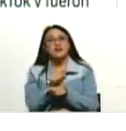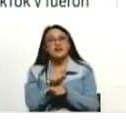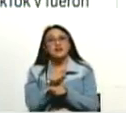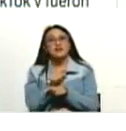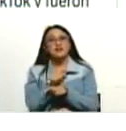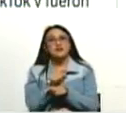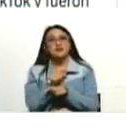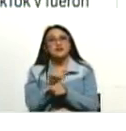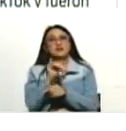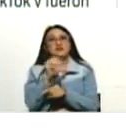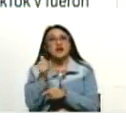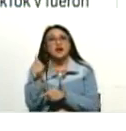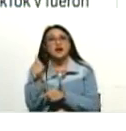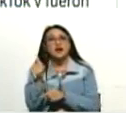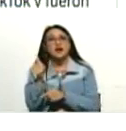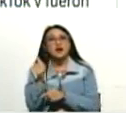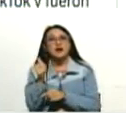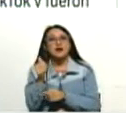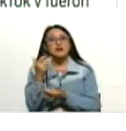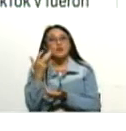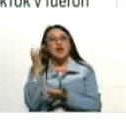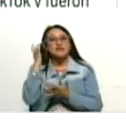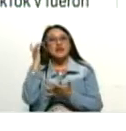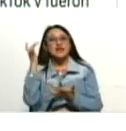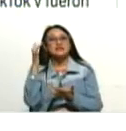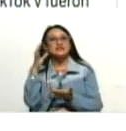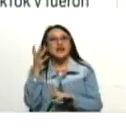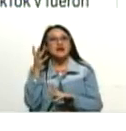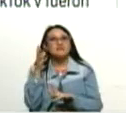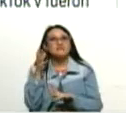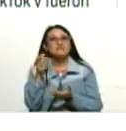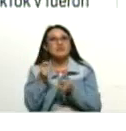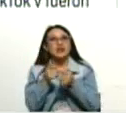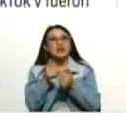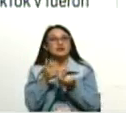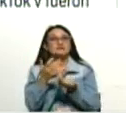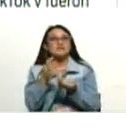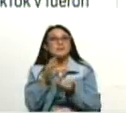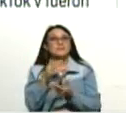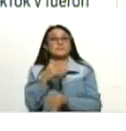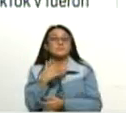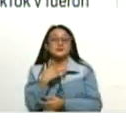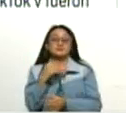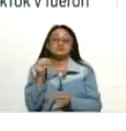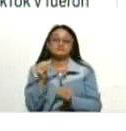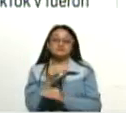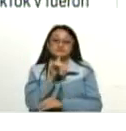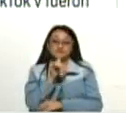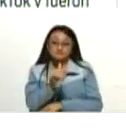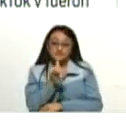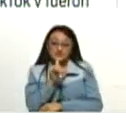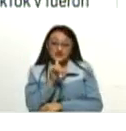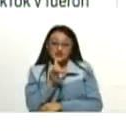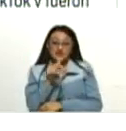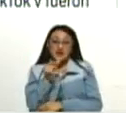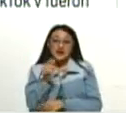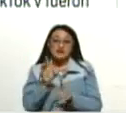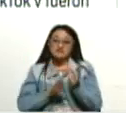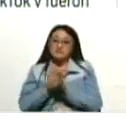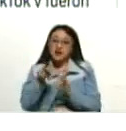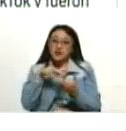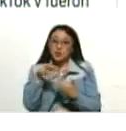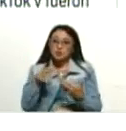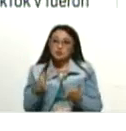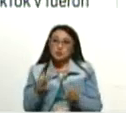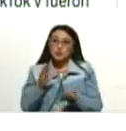y a Inteligencia artificial les tengo malas noticias el éxito de esta Revolución se